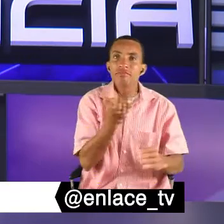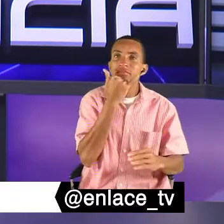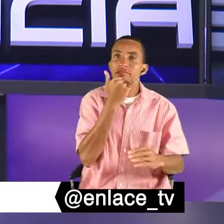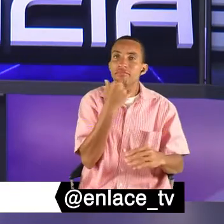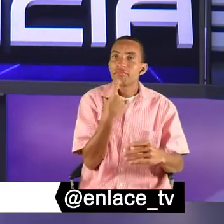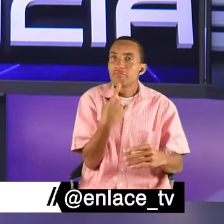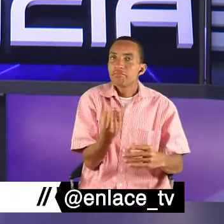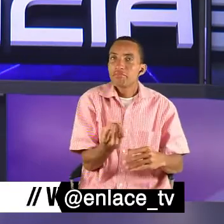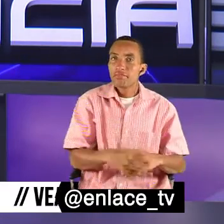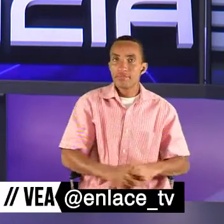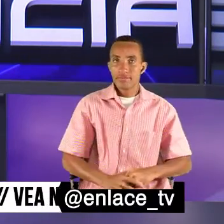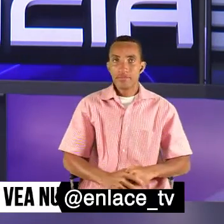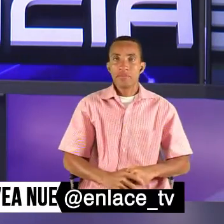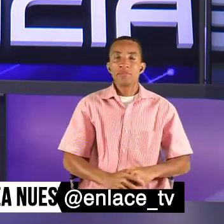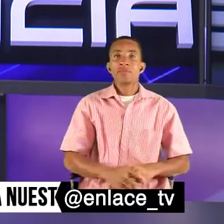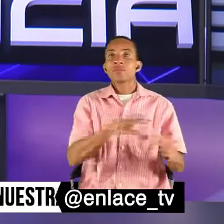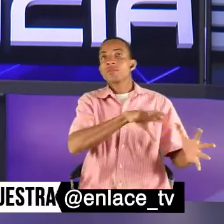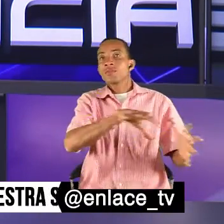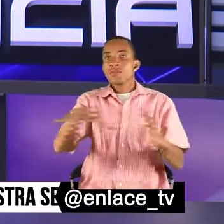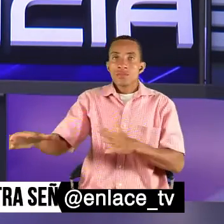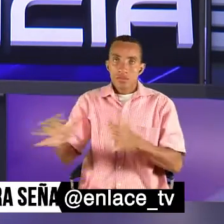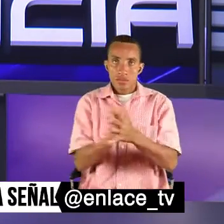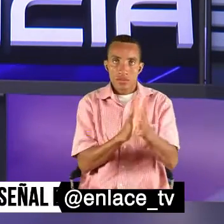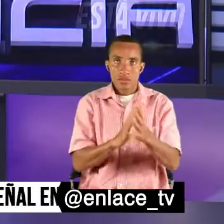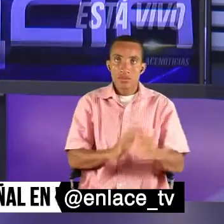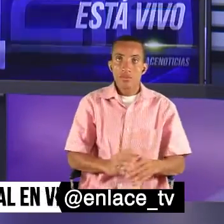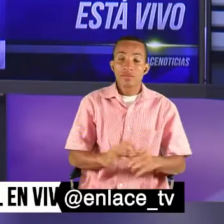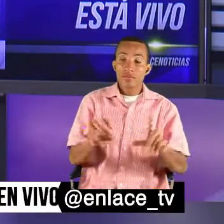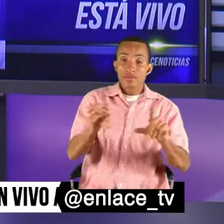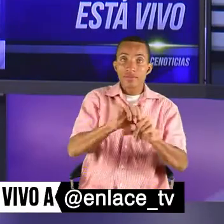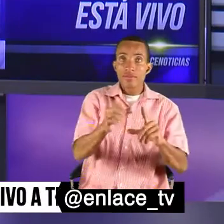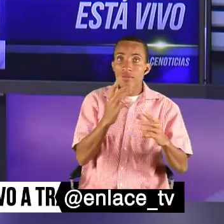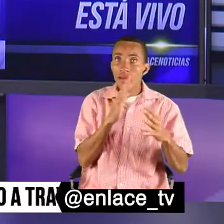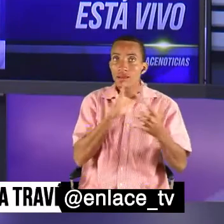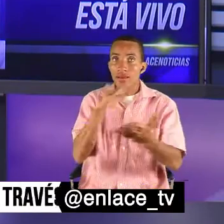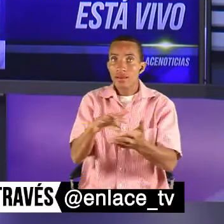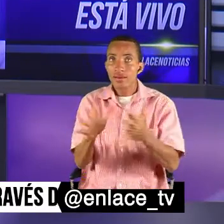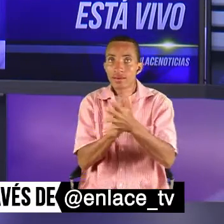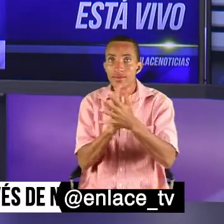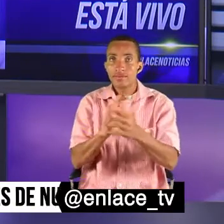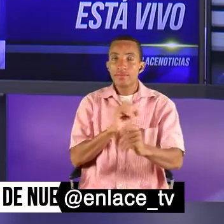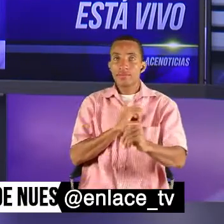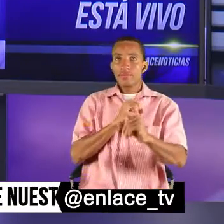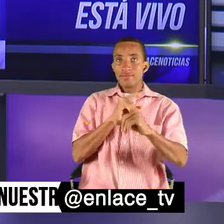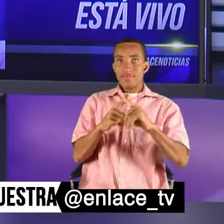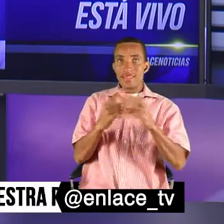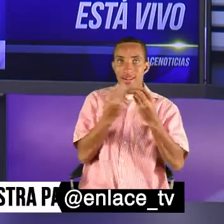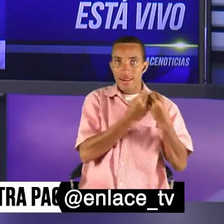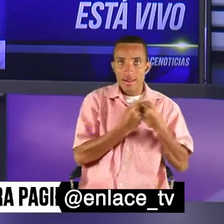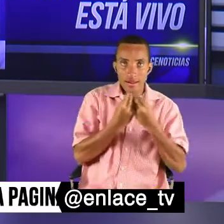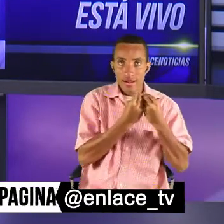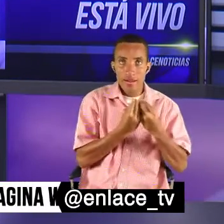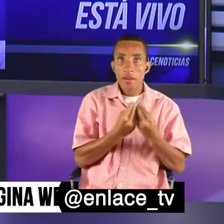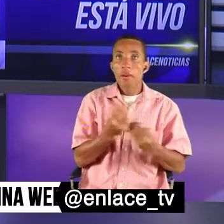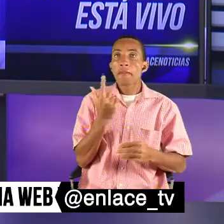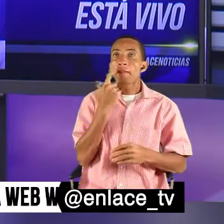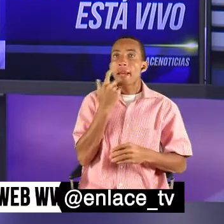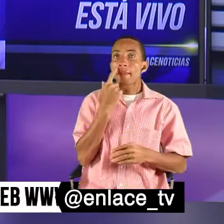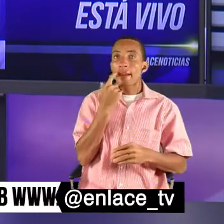esta situación. Y en otras noticias, habló para Enlace Noticias el exconcejal Alberto González León, padre del joven dirigente